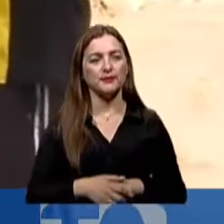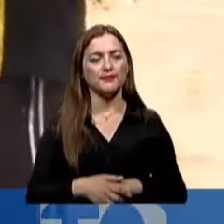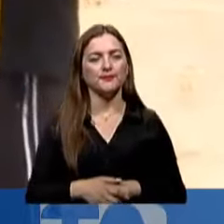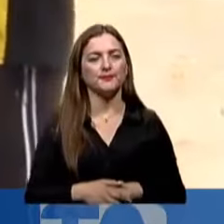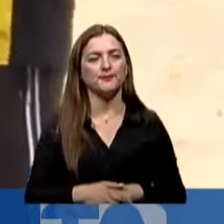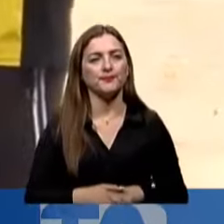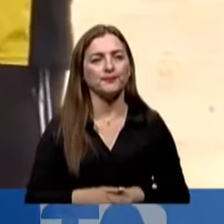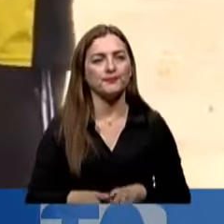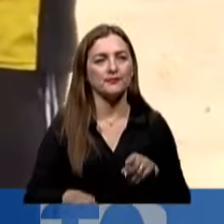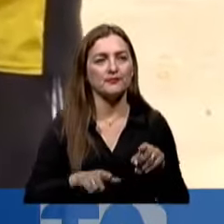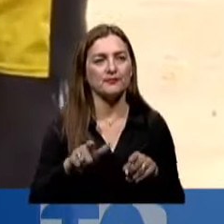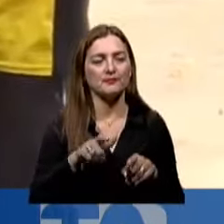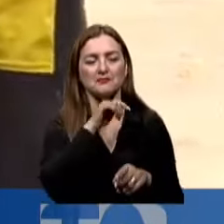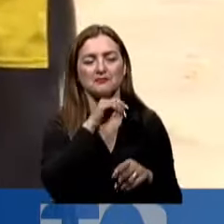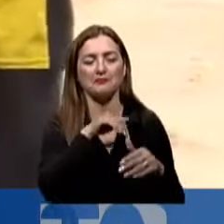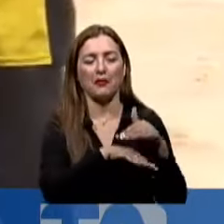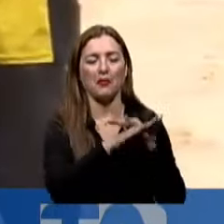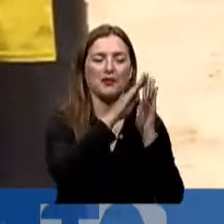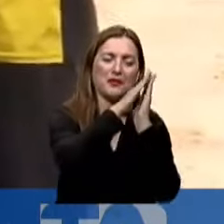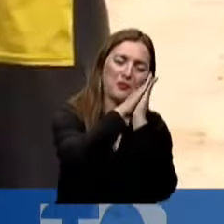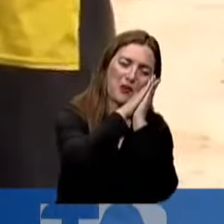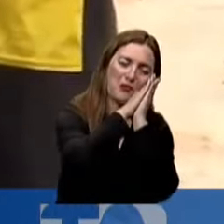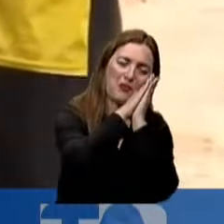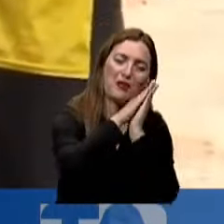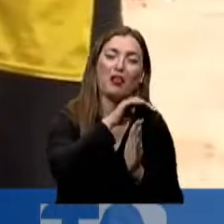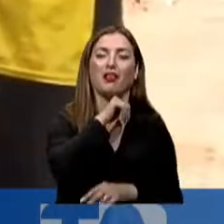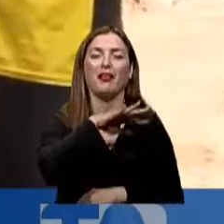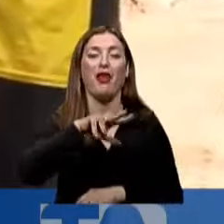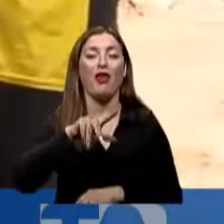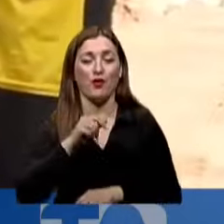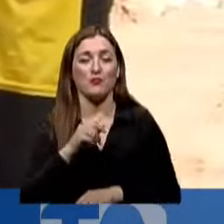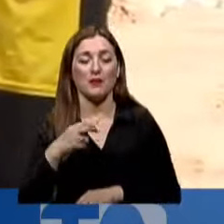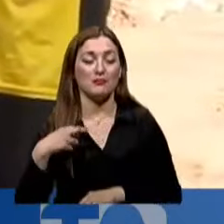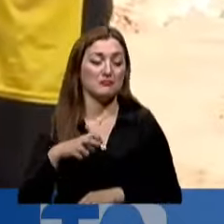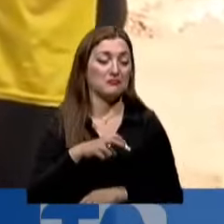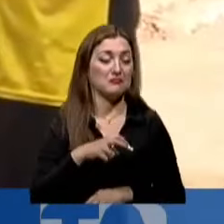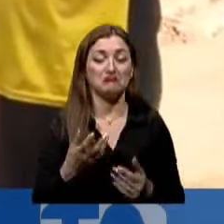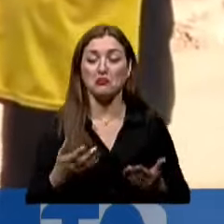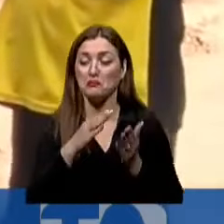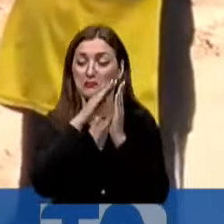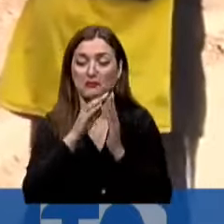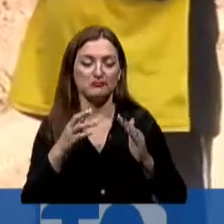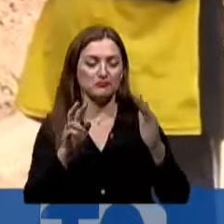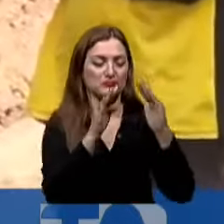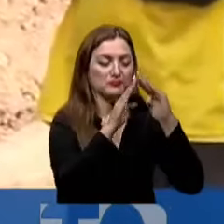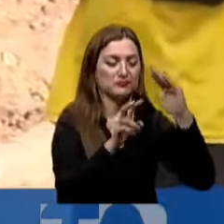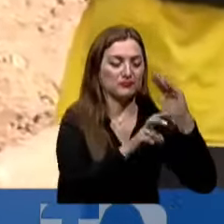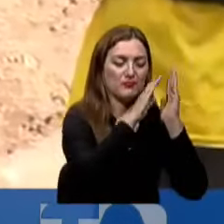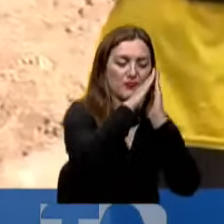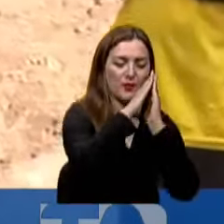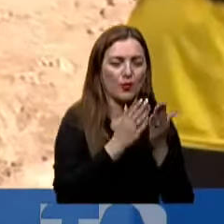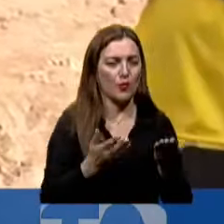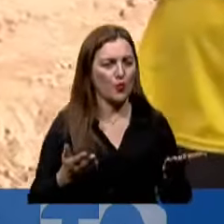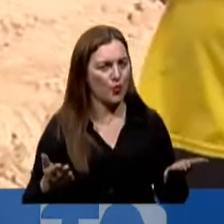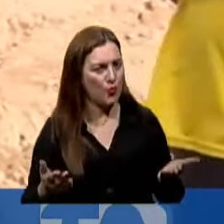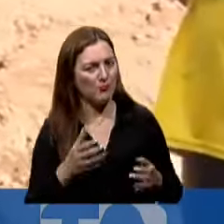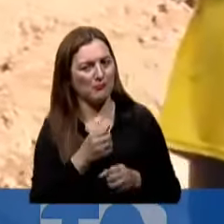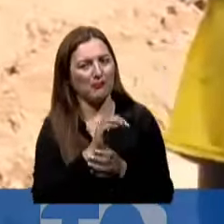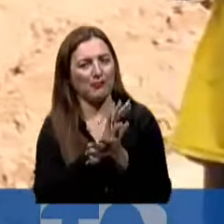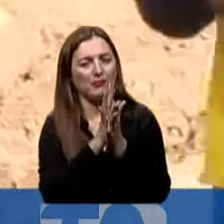donde pernoctan los delincuentes durante las noches duermen en las unidades policiales durante las noches y esto genera